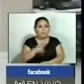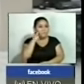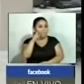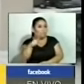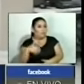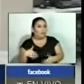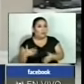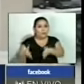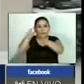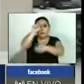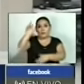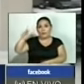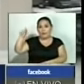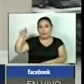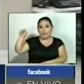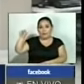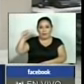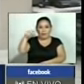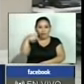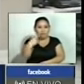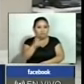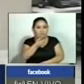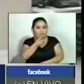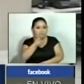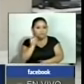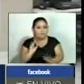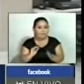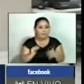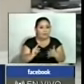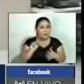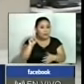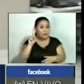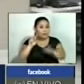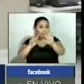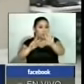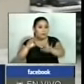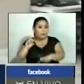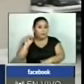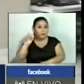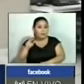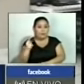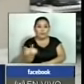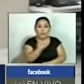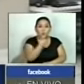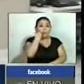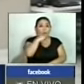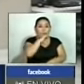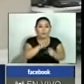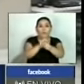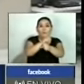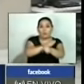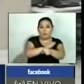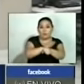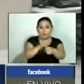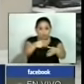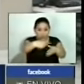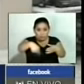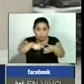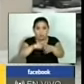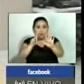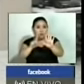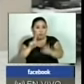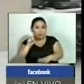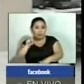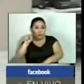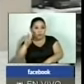Amigos de la RNA, desde Guatemala informamos que aún continuamos con 703 casos de personas contagiadas de COVID-19, de los cuales